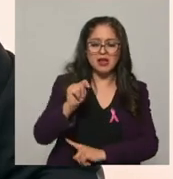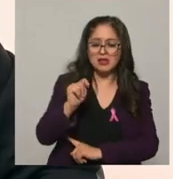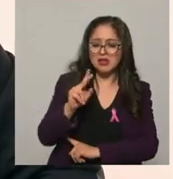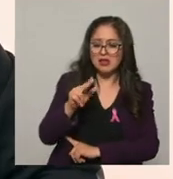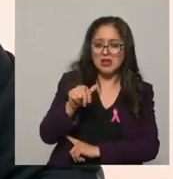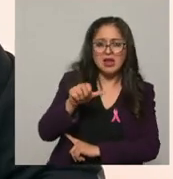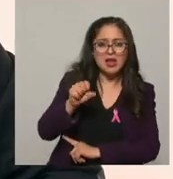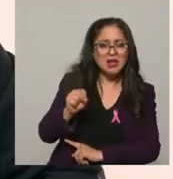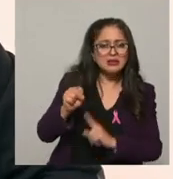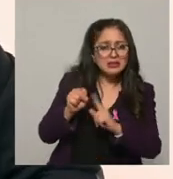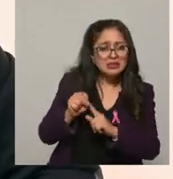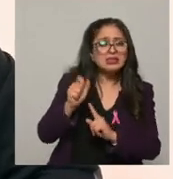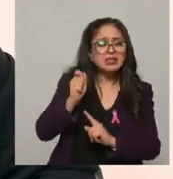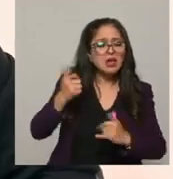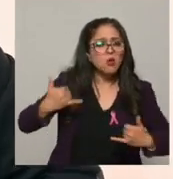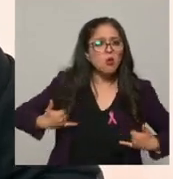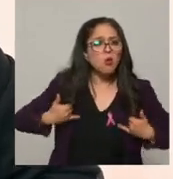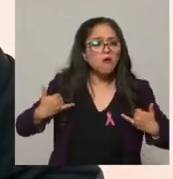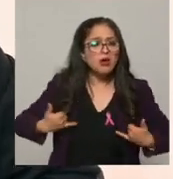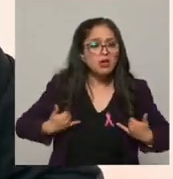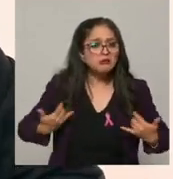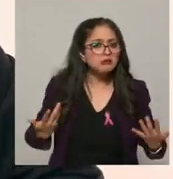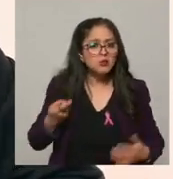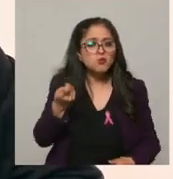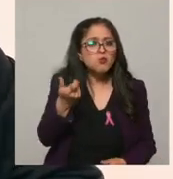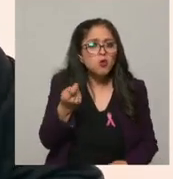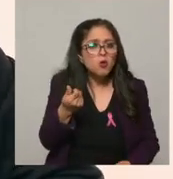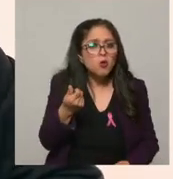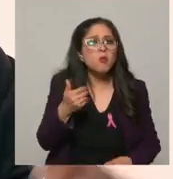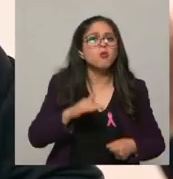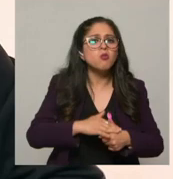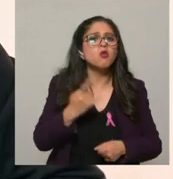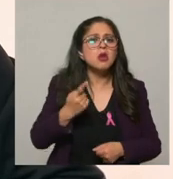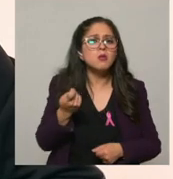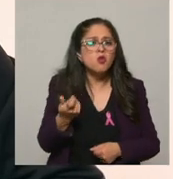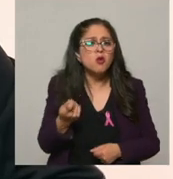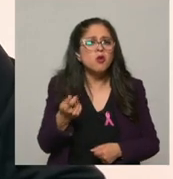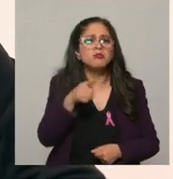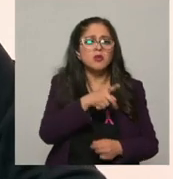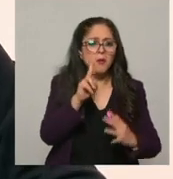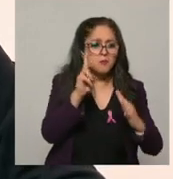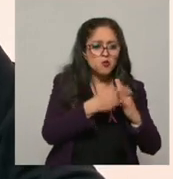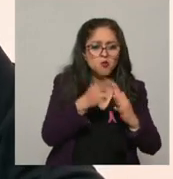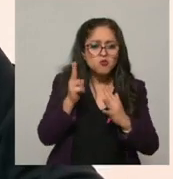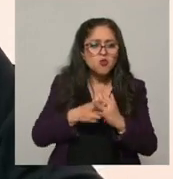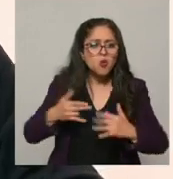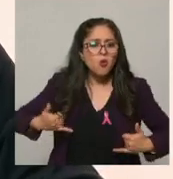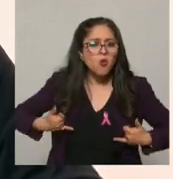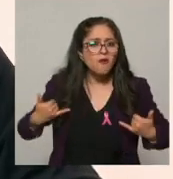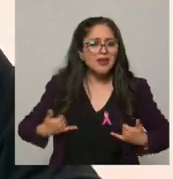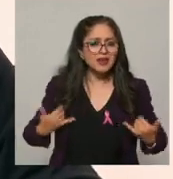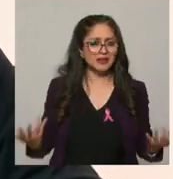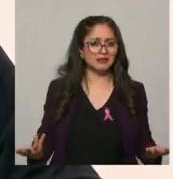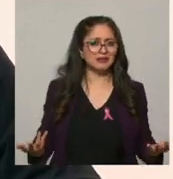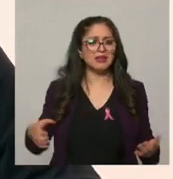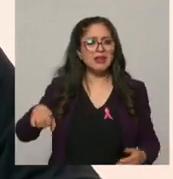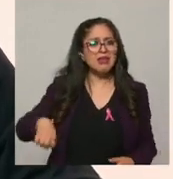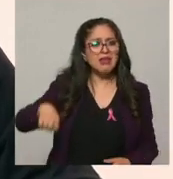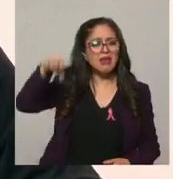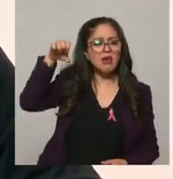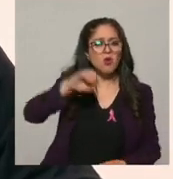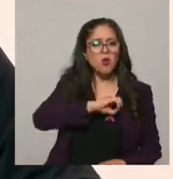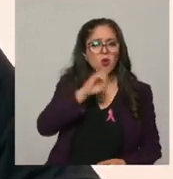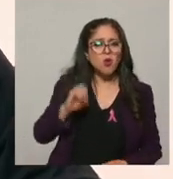las mujeres trans jóvenes son muy pocas porque las asesinan muy jóvenes. El promedio de edad de crímenes de